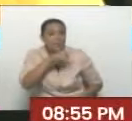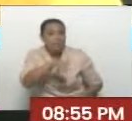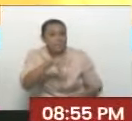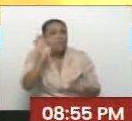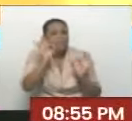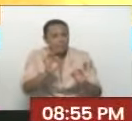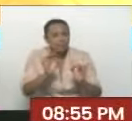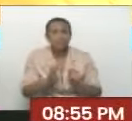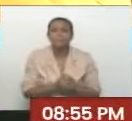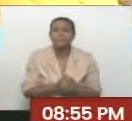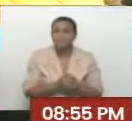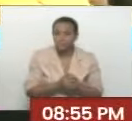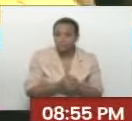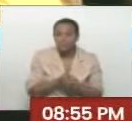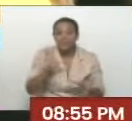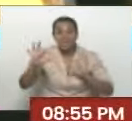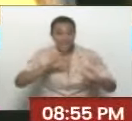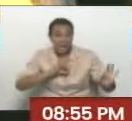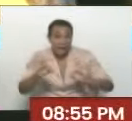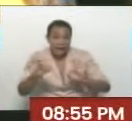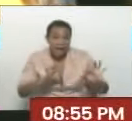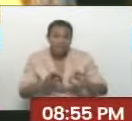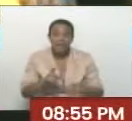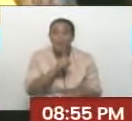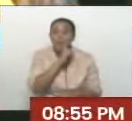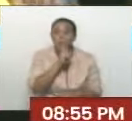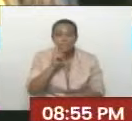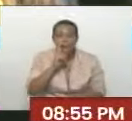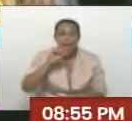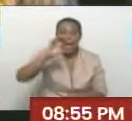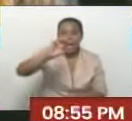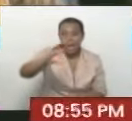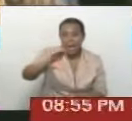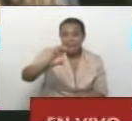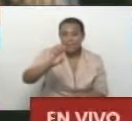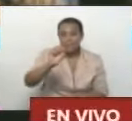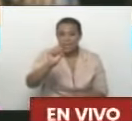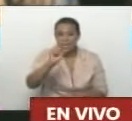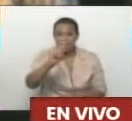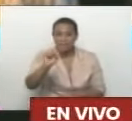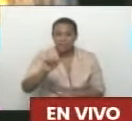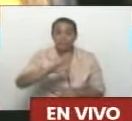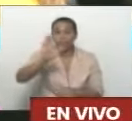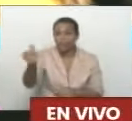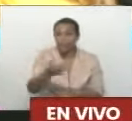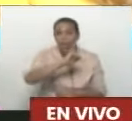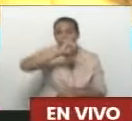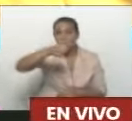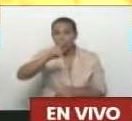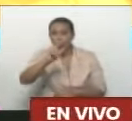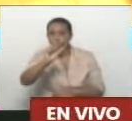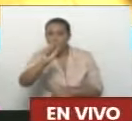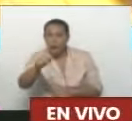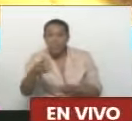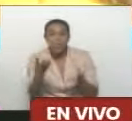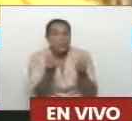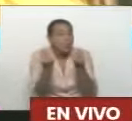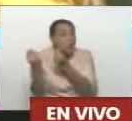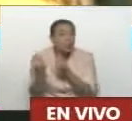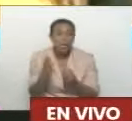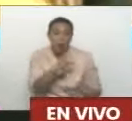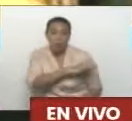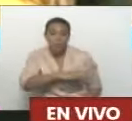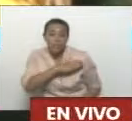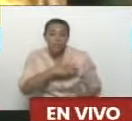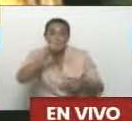pues, del Teatro César Regifo, está también Juana Ramírez la Avanzadora, hay mucho,